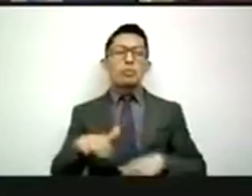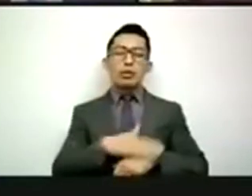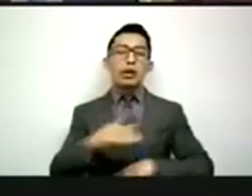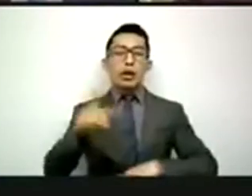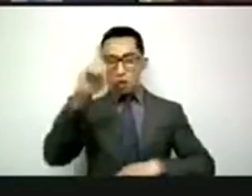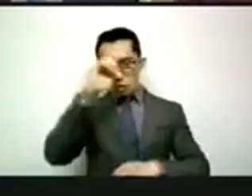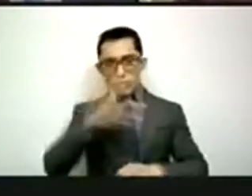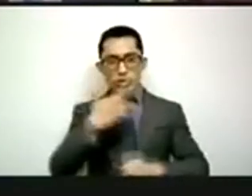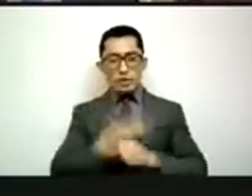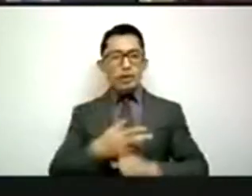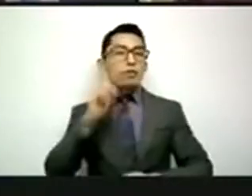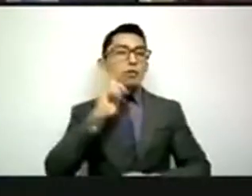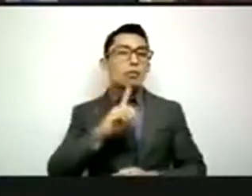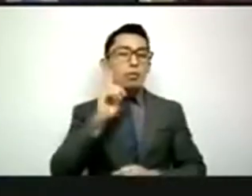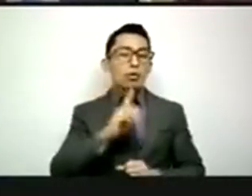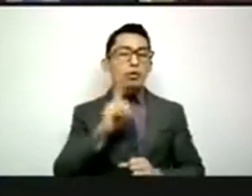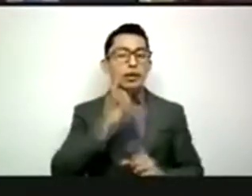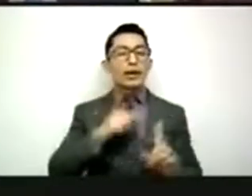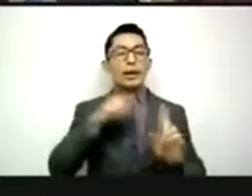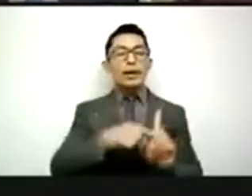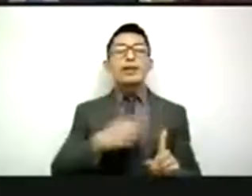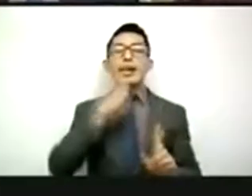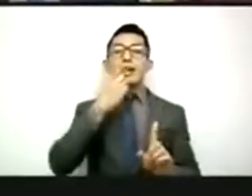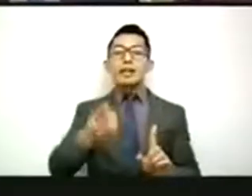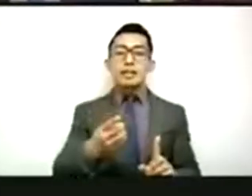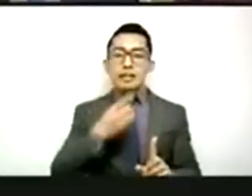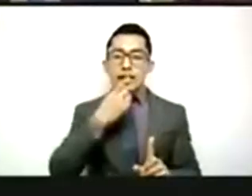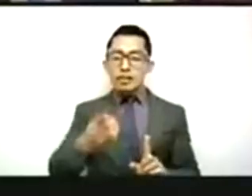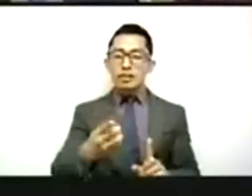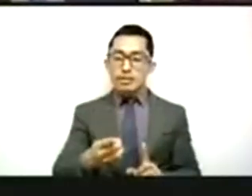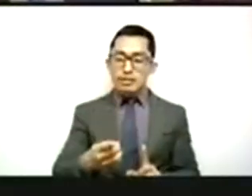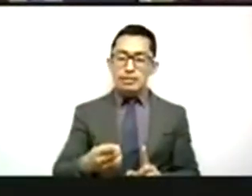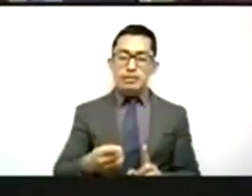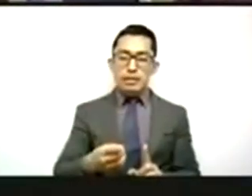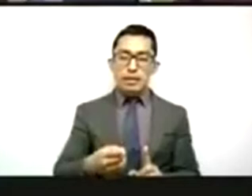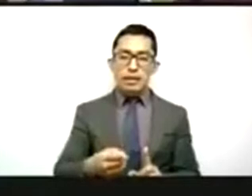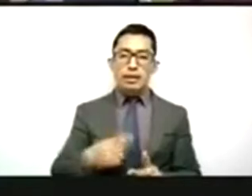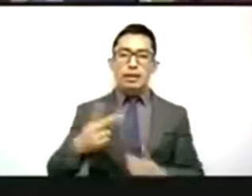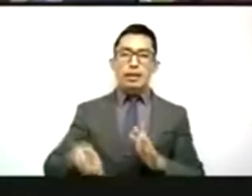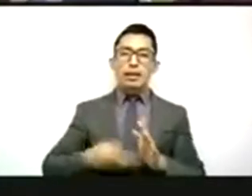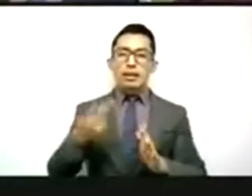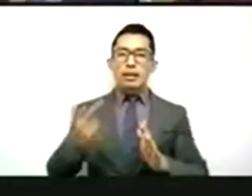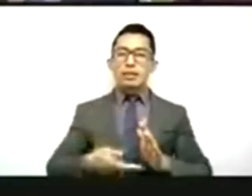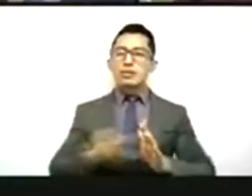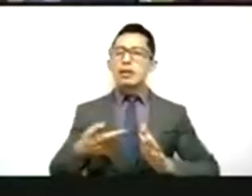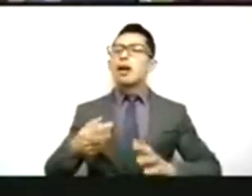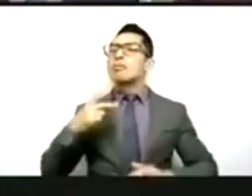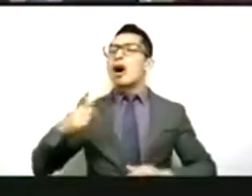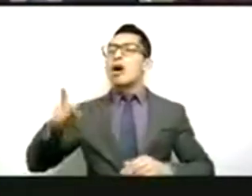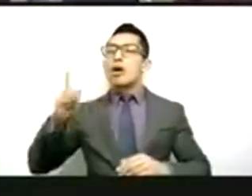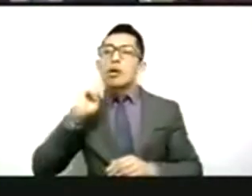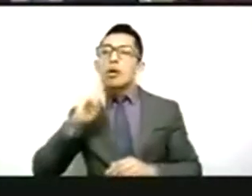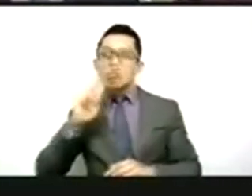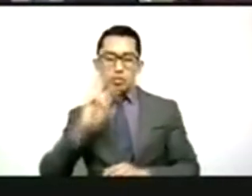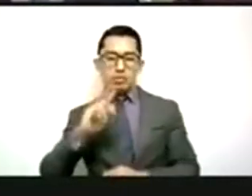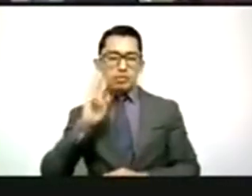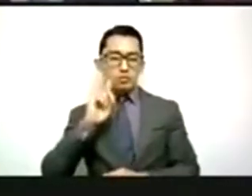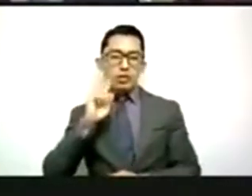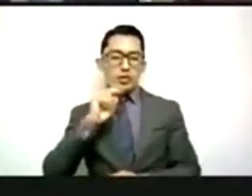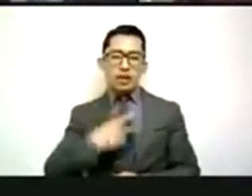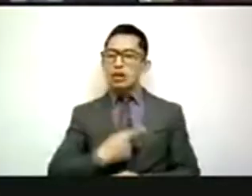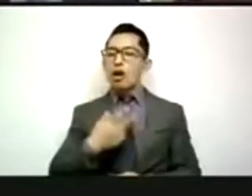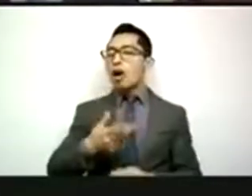insistían en llamarle por su nombre masculino, cuando claramente